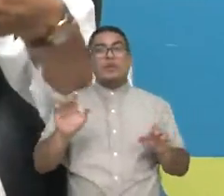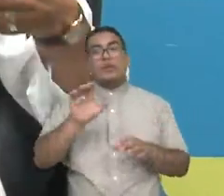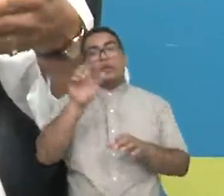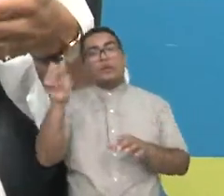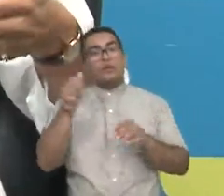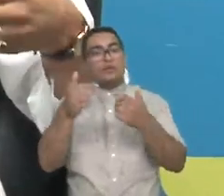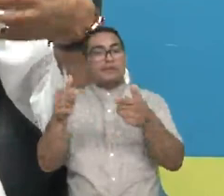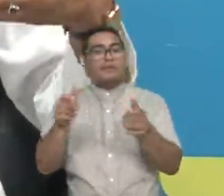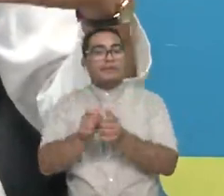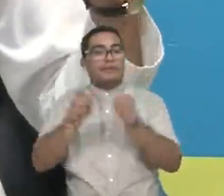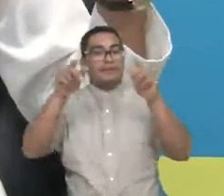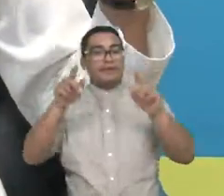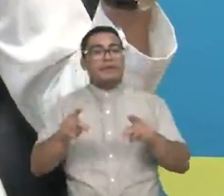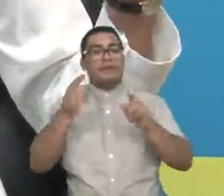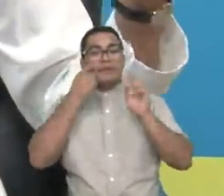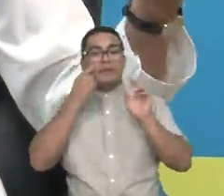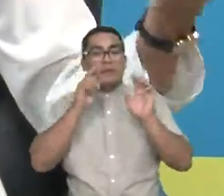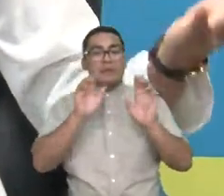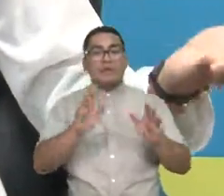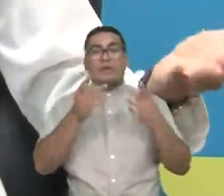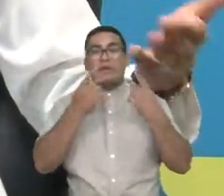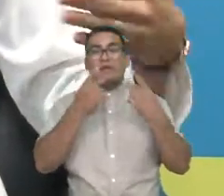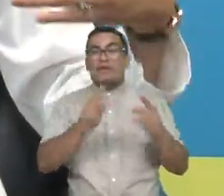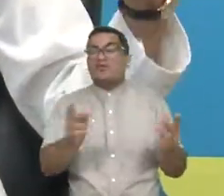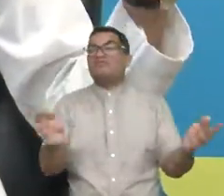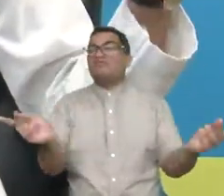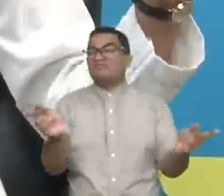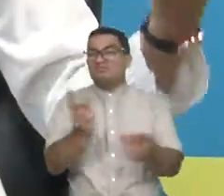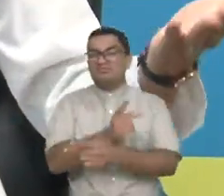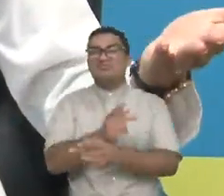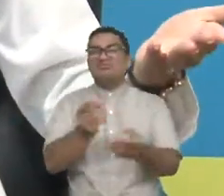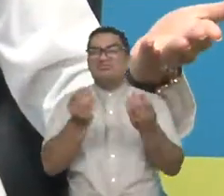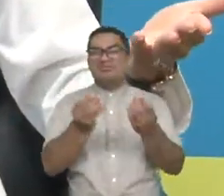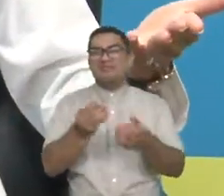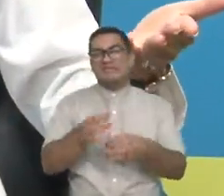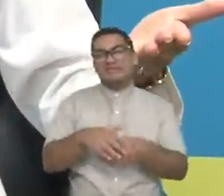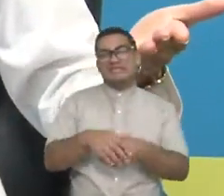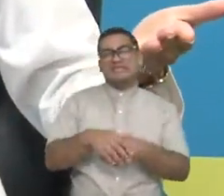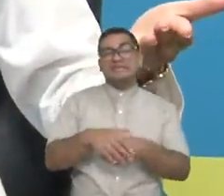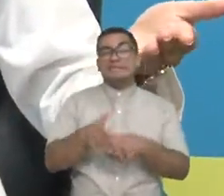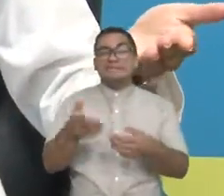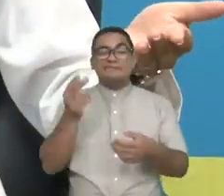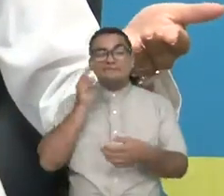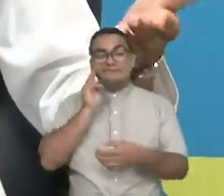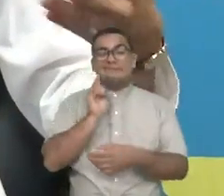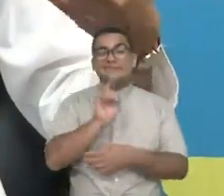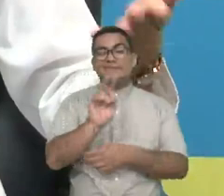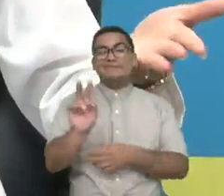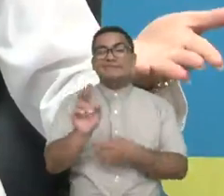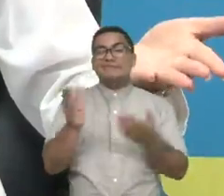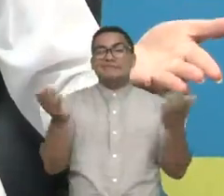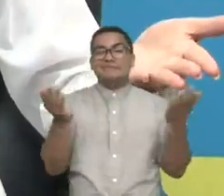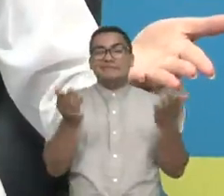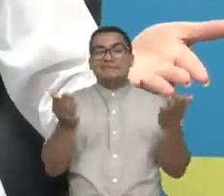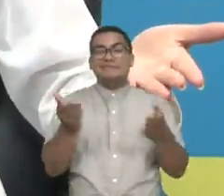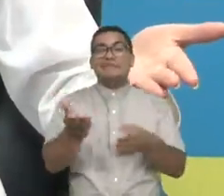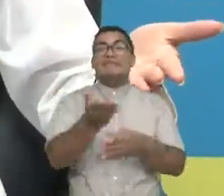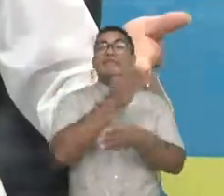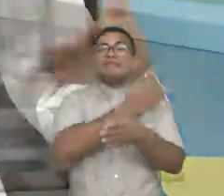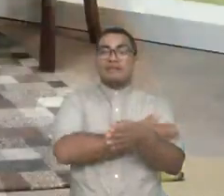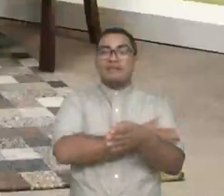personas toman acciones, pero de manera desbordadas, exageradas. Y vemos, ¿verdad?, el primer caso cuando